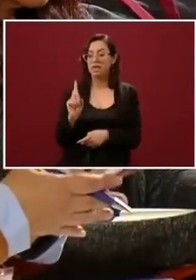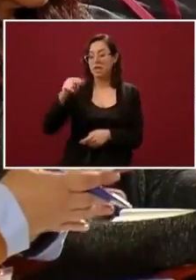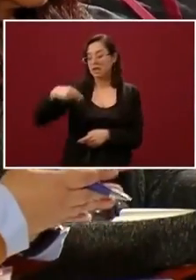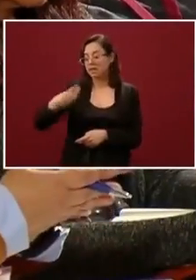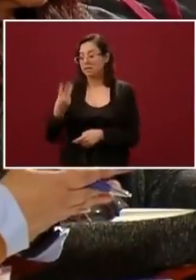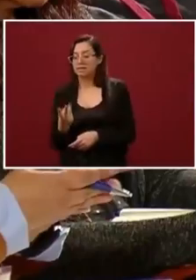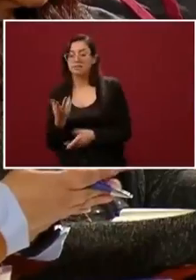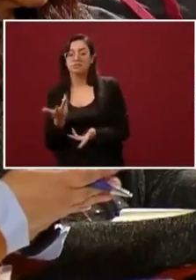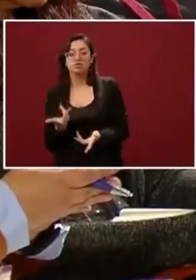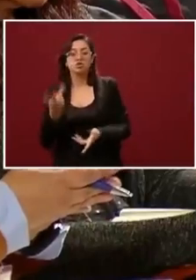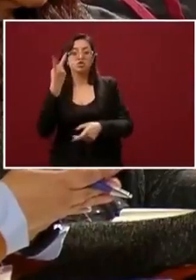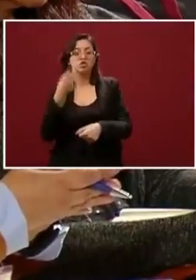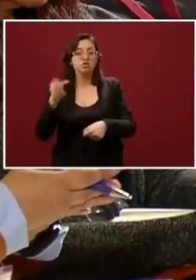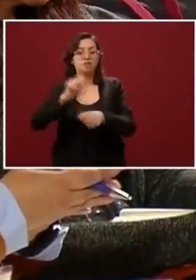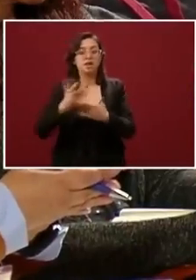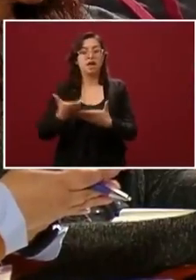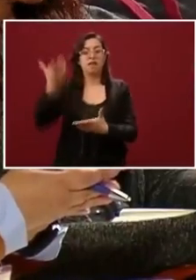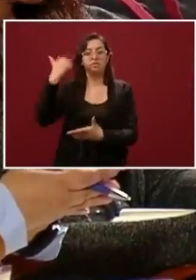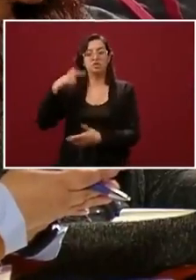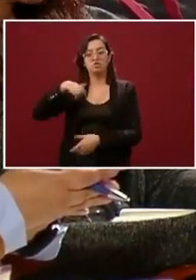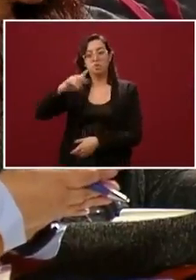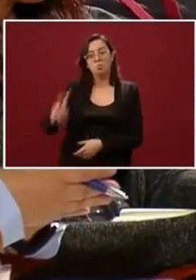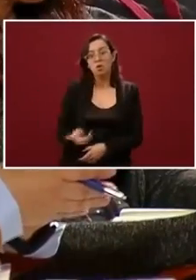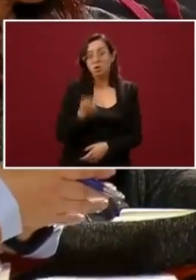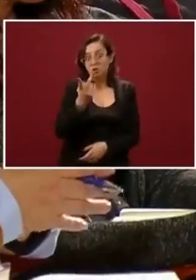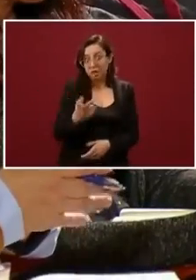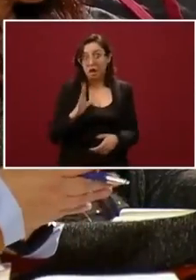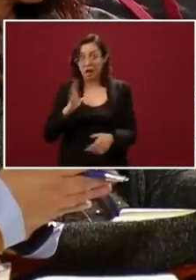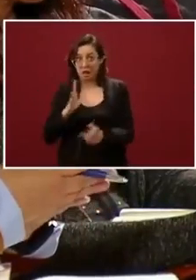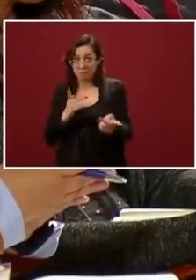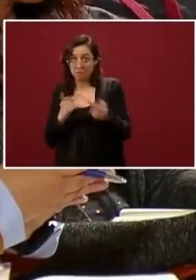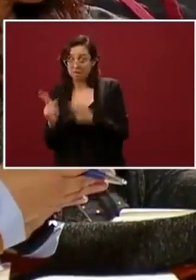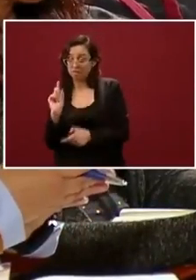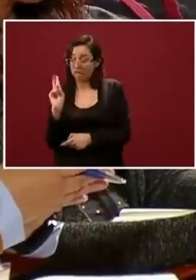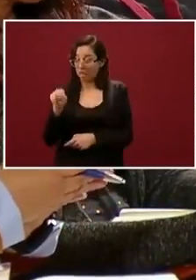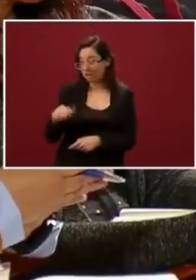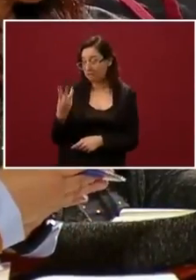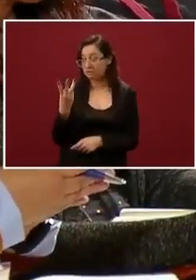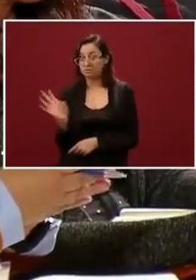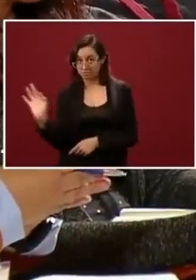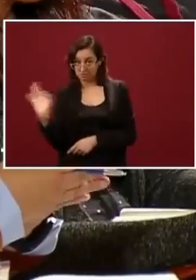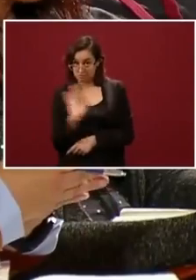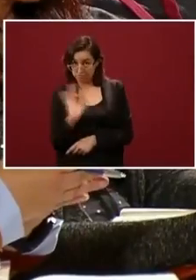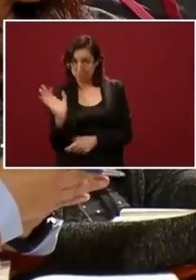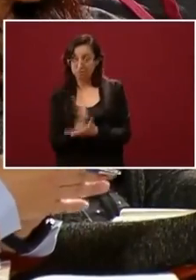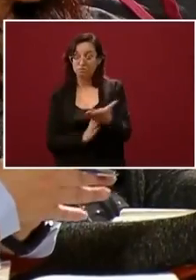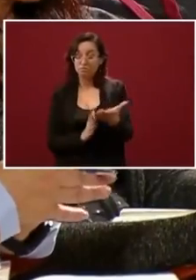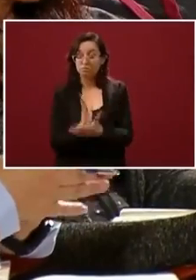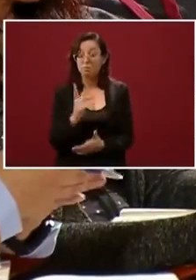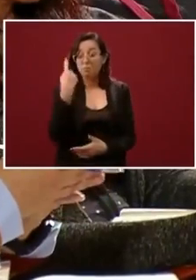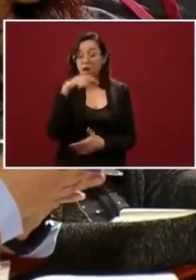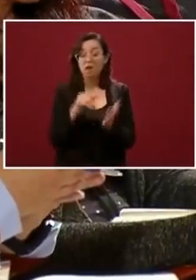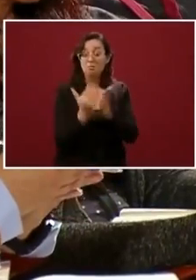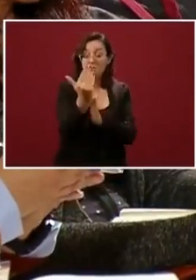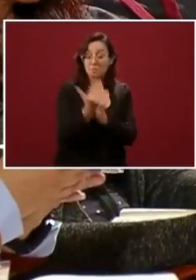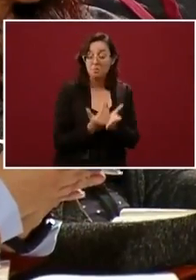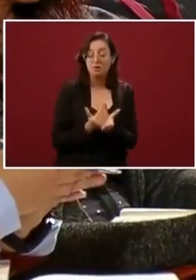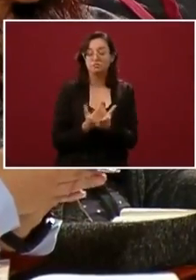semanas había preguntado si iban a utilizar justamente este plan para la mitigación o